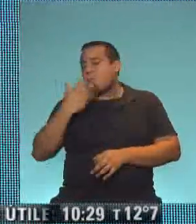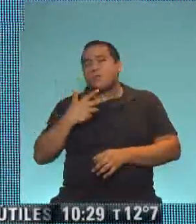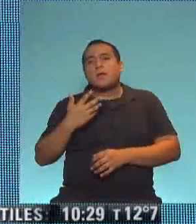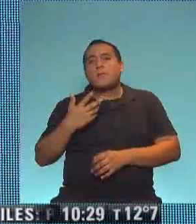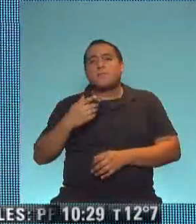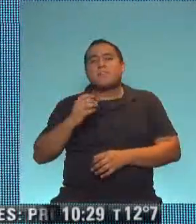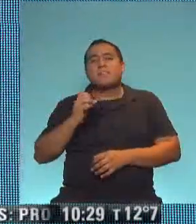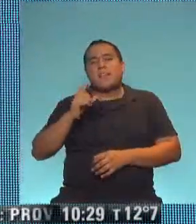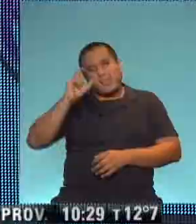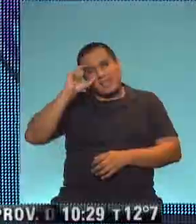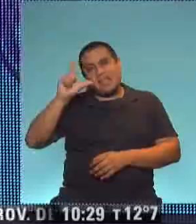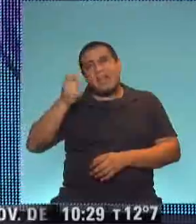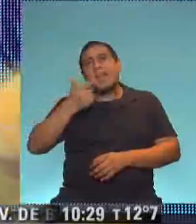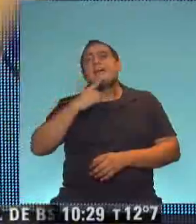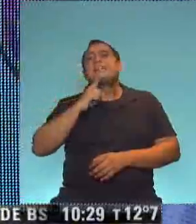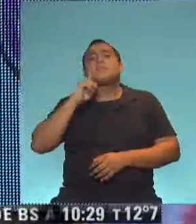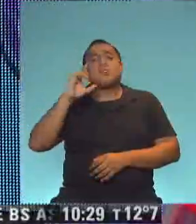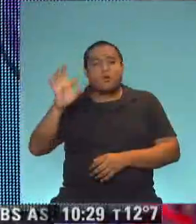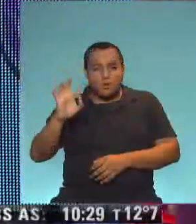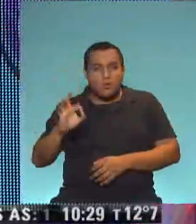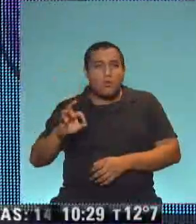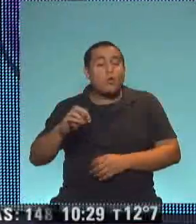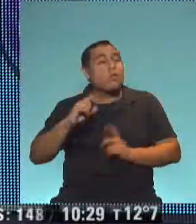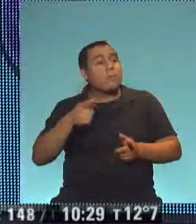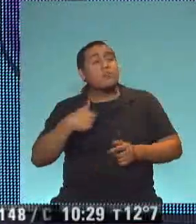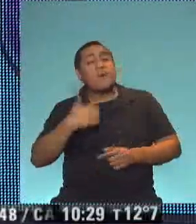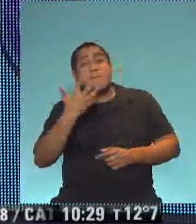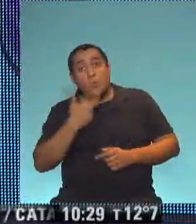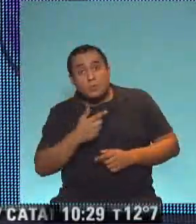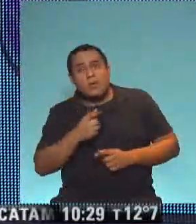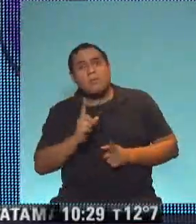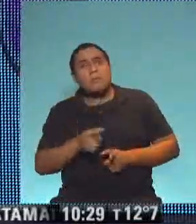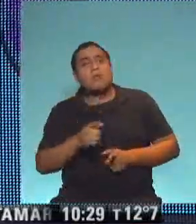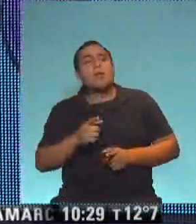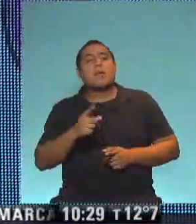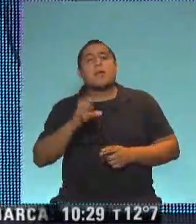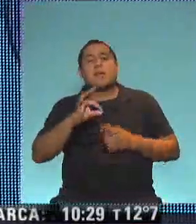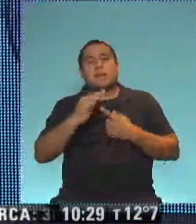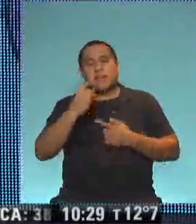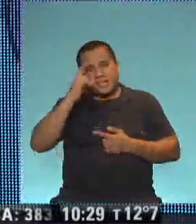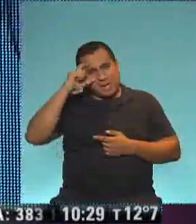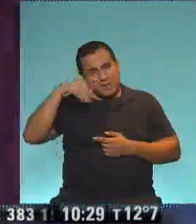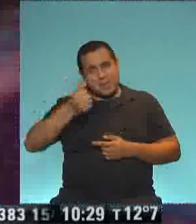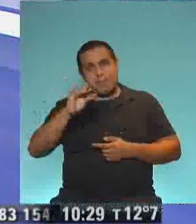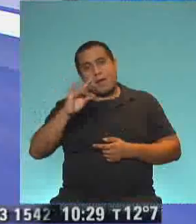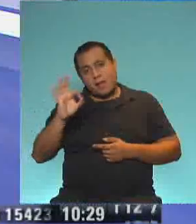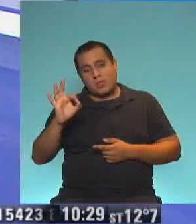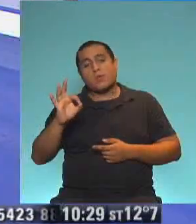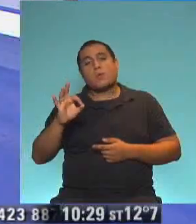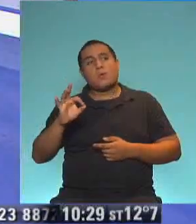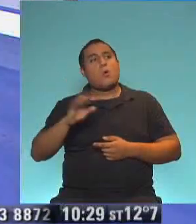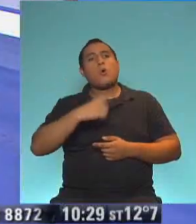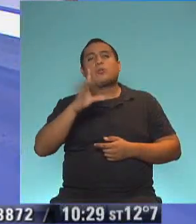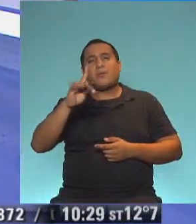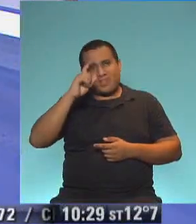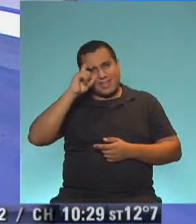al elástico. Ah, a mí también me encantaba. ¿Y sabes a qué también? ¿A qué? Jugaba en el al quemado. También. Quemado, o al